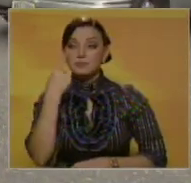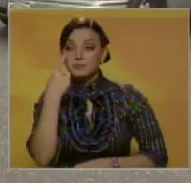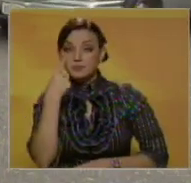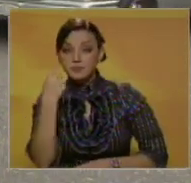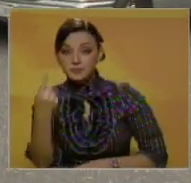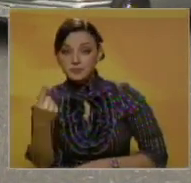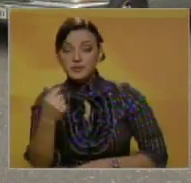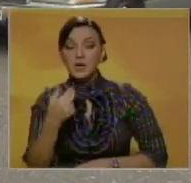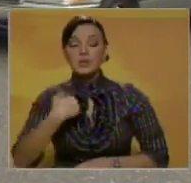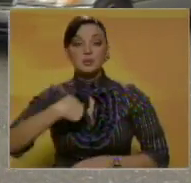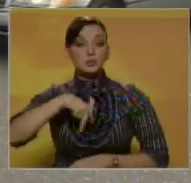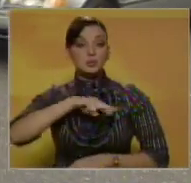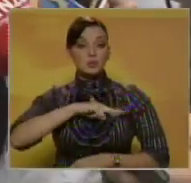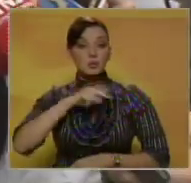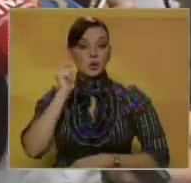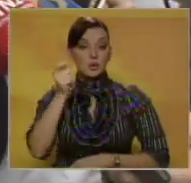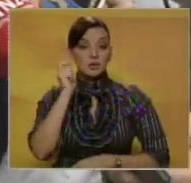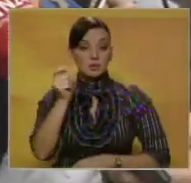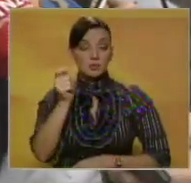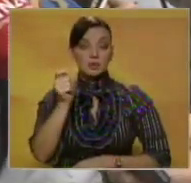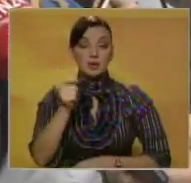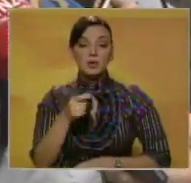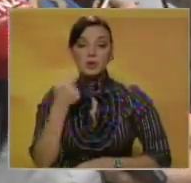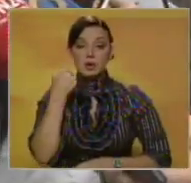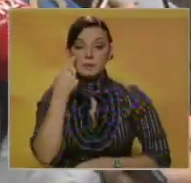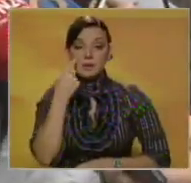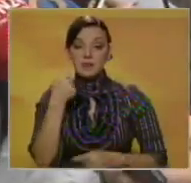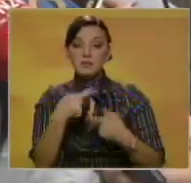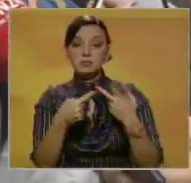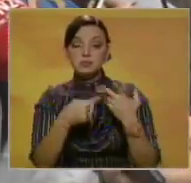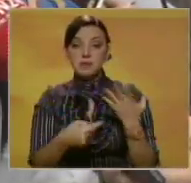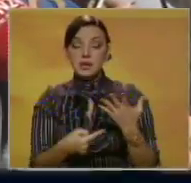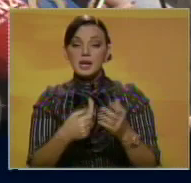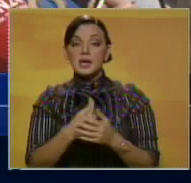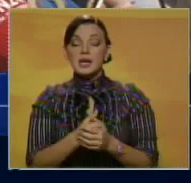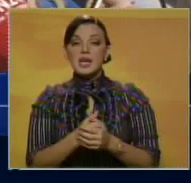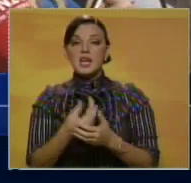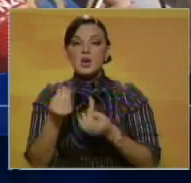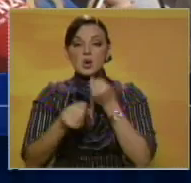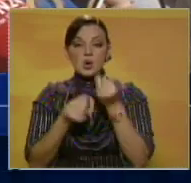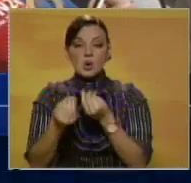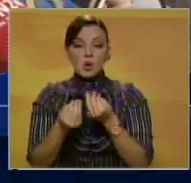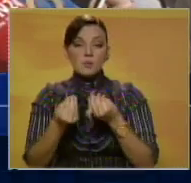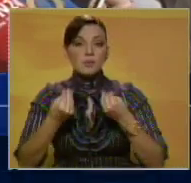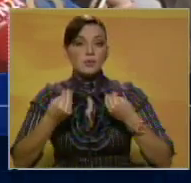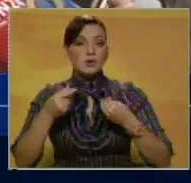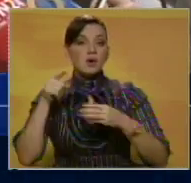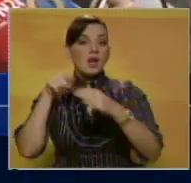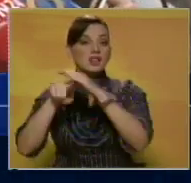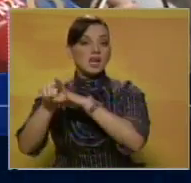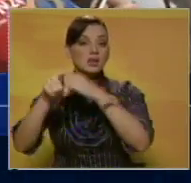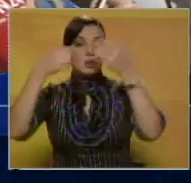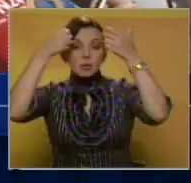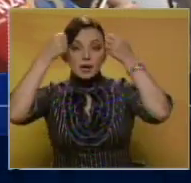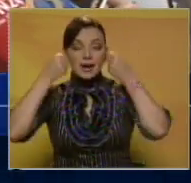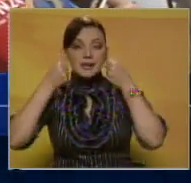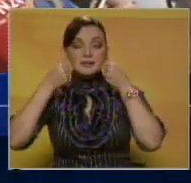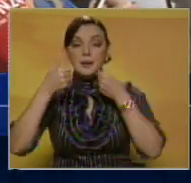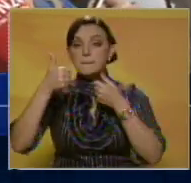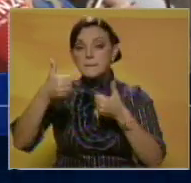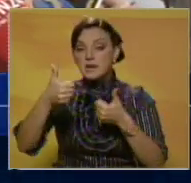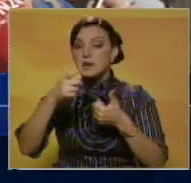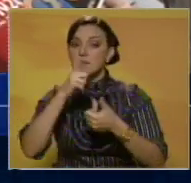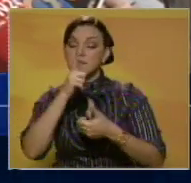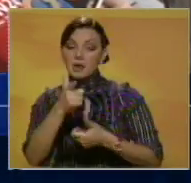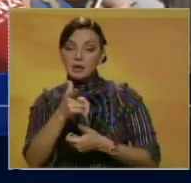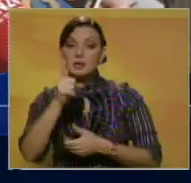como parlamentarios que somos, las condiciones en las cuales se encuentra recluido Manuel Rosales, así como de algún modo ser